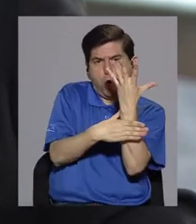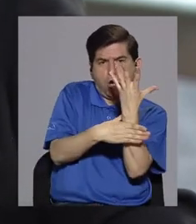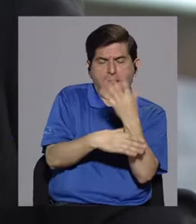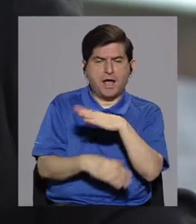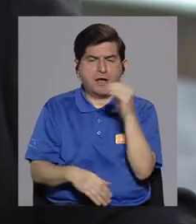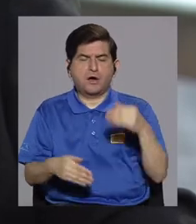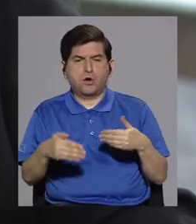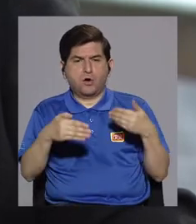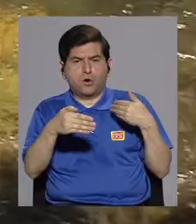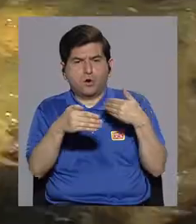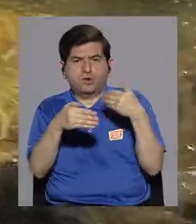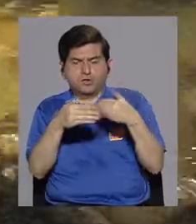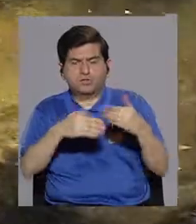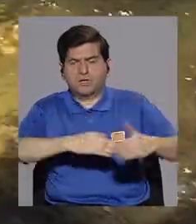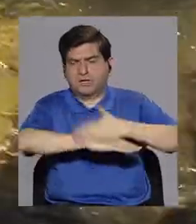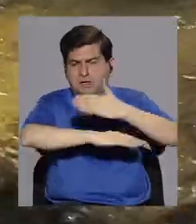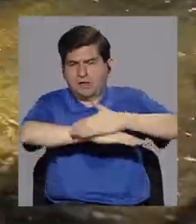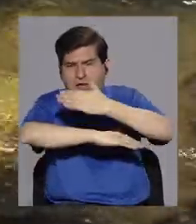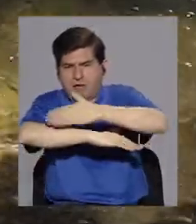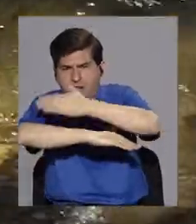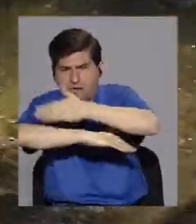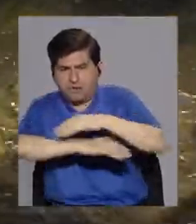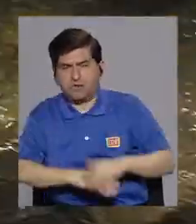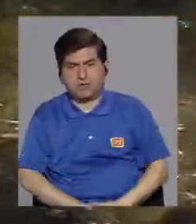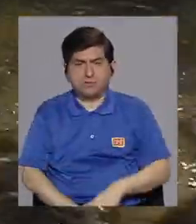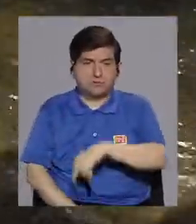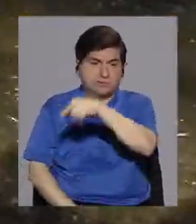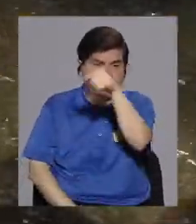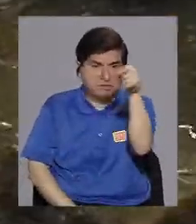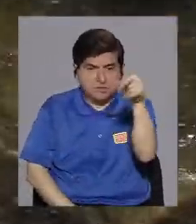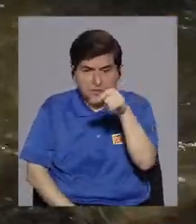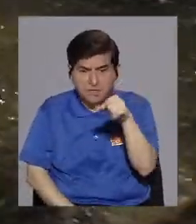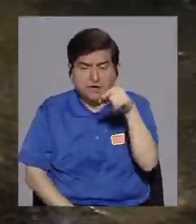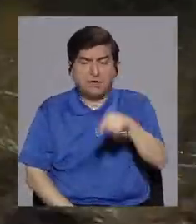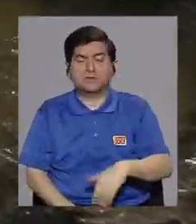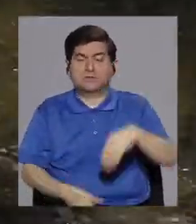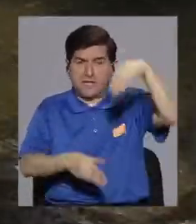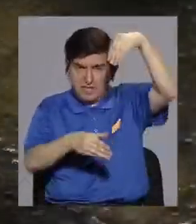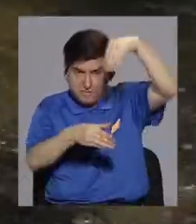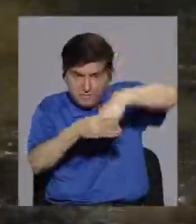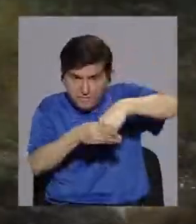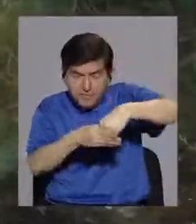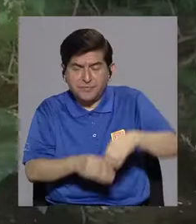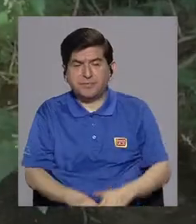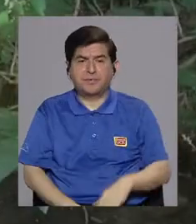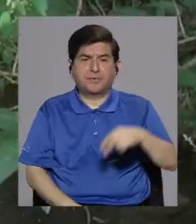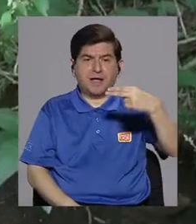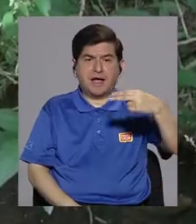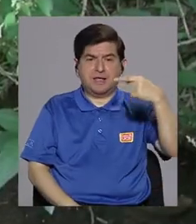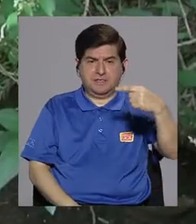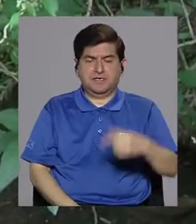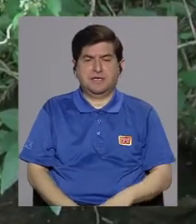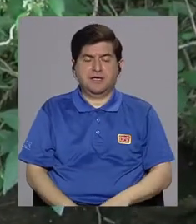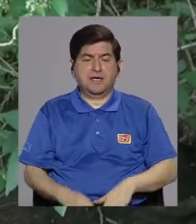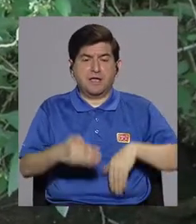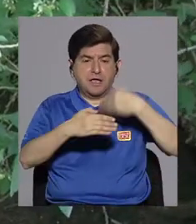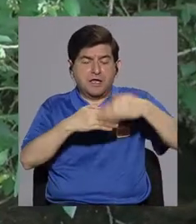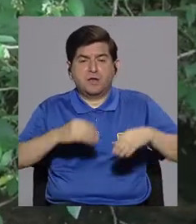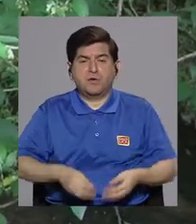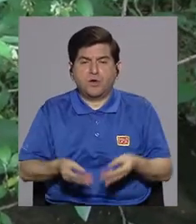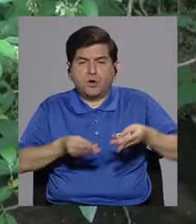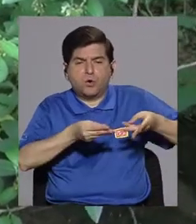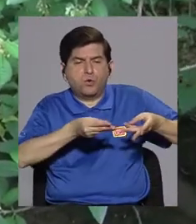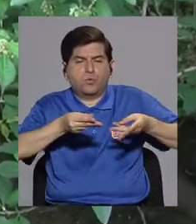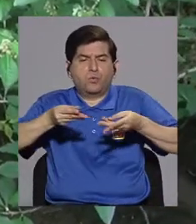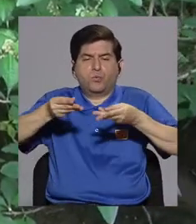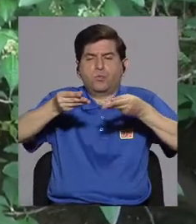muy cercanas a las costas. Las cuencas marinas y las cuencas fluviales son depósitos de mercurio. Ese mercurio emerge y sale a la atmósfera y